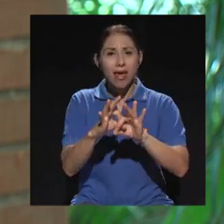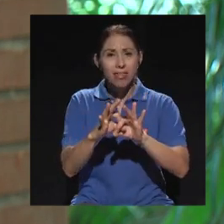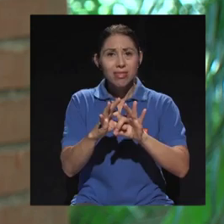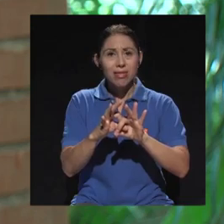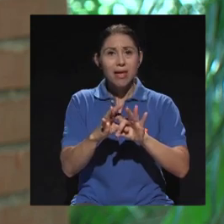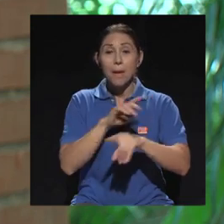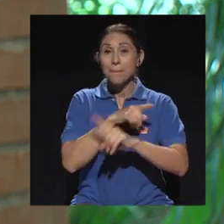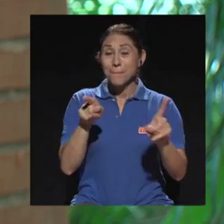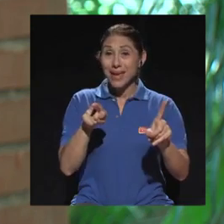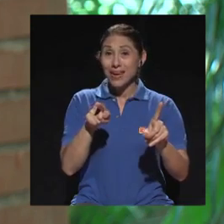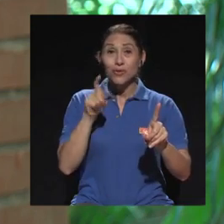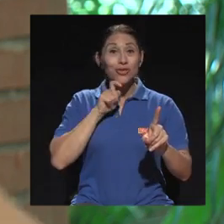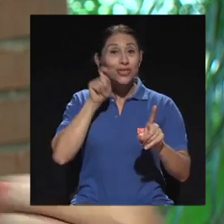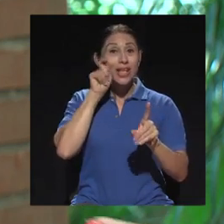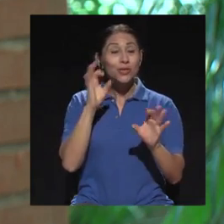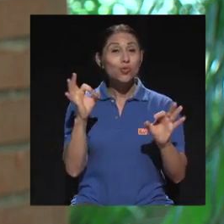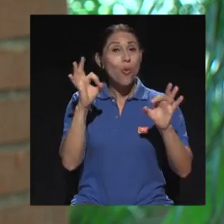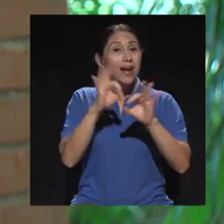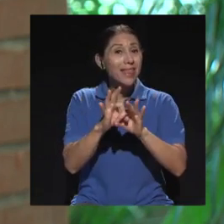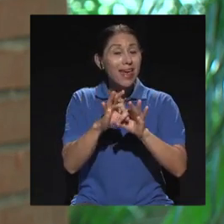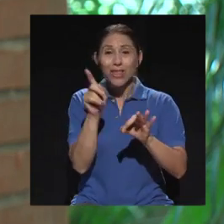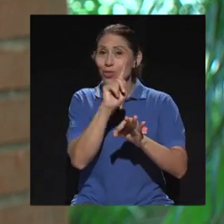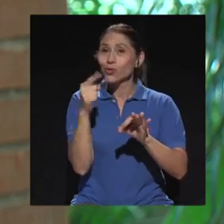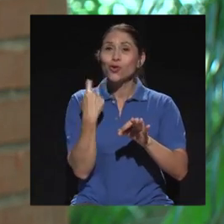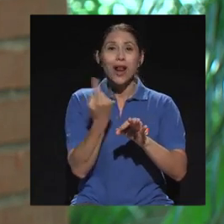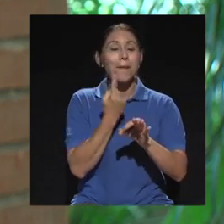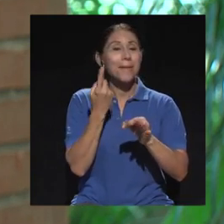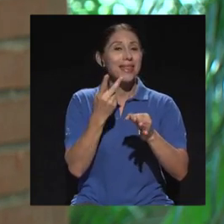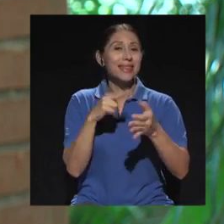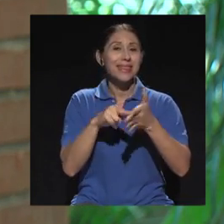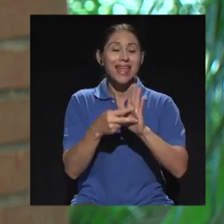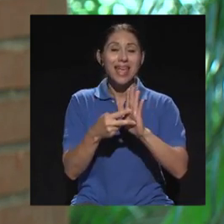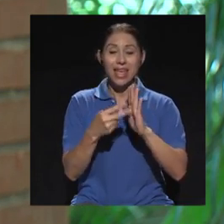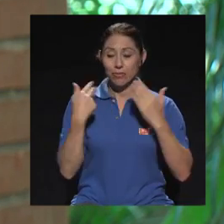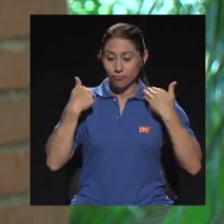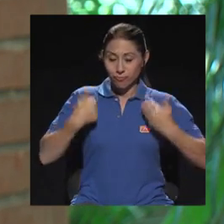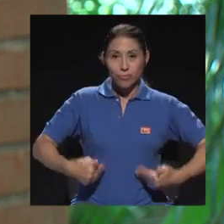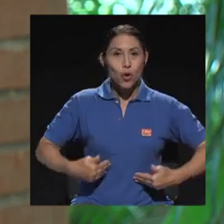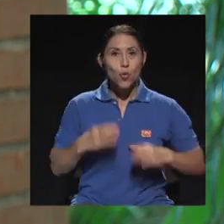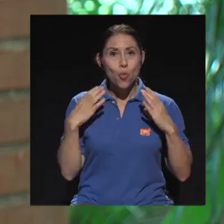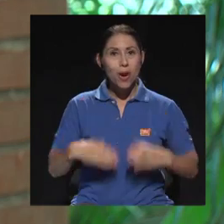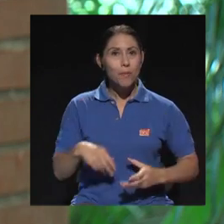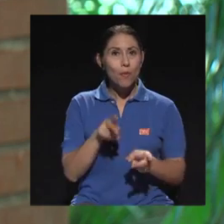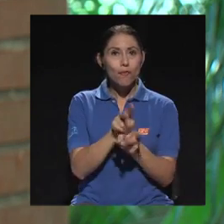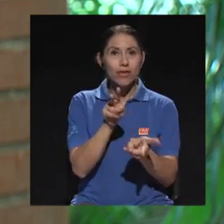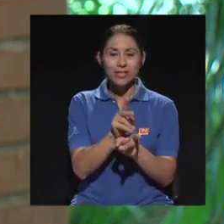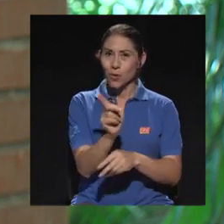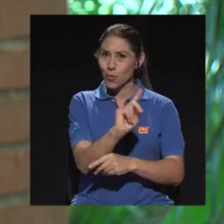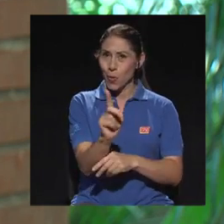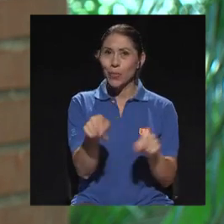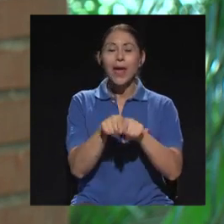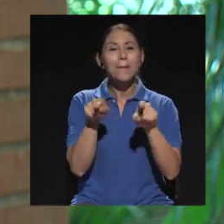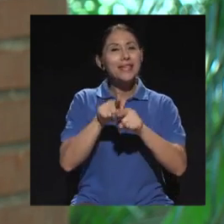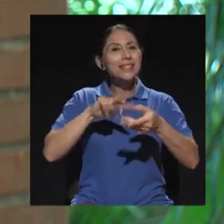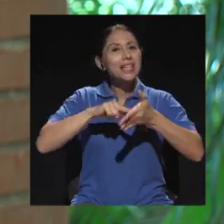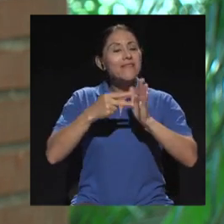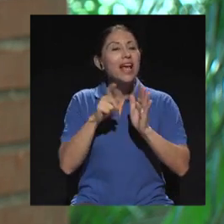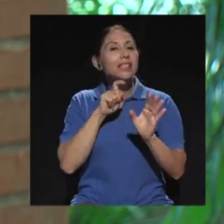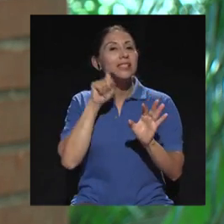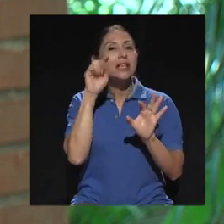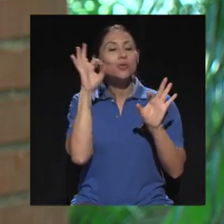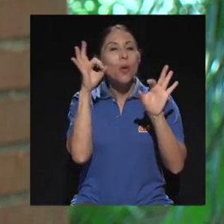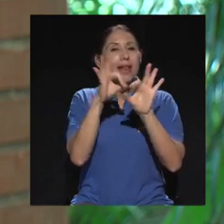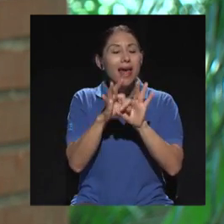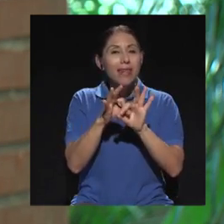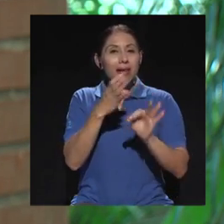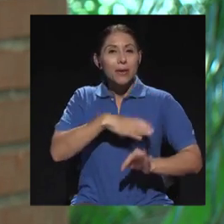esa sexualidad no solo obedece a un aspecto meramente físico, sino que obedece también a aspectos incluso culturales,